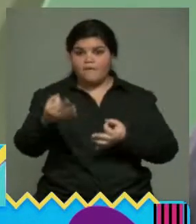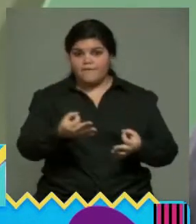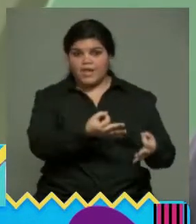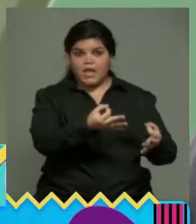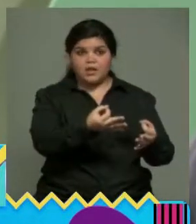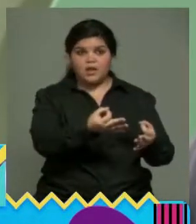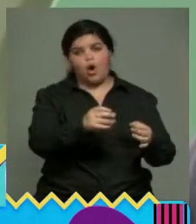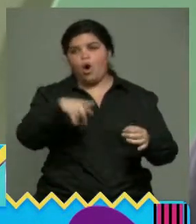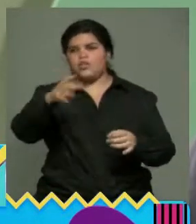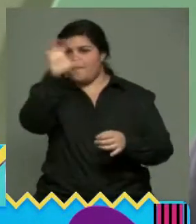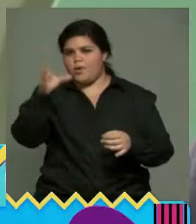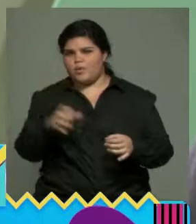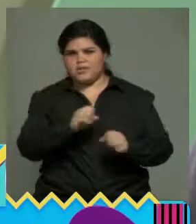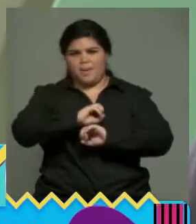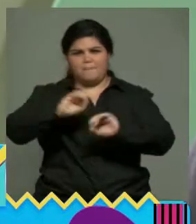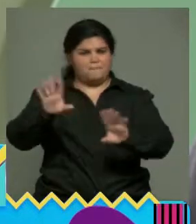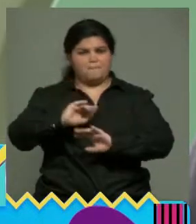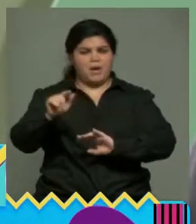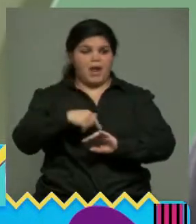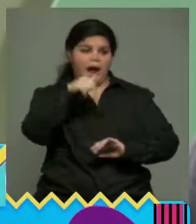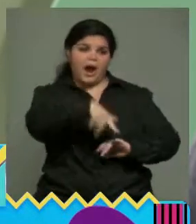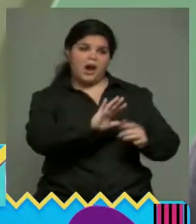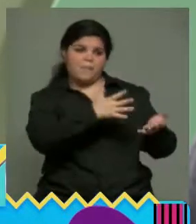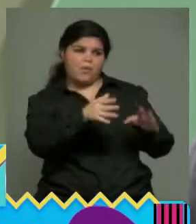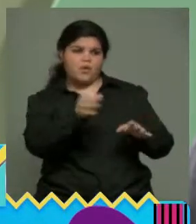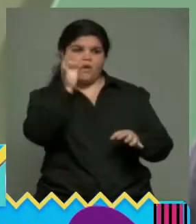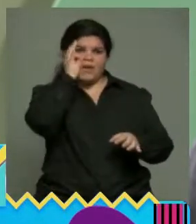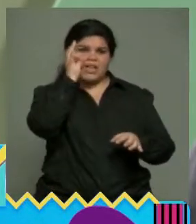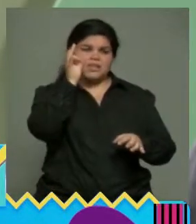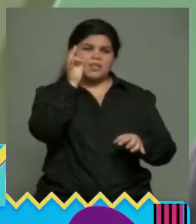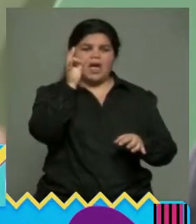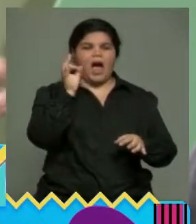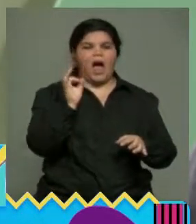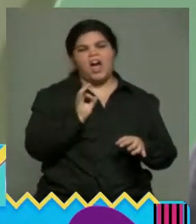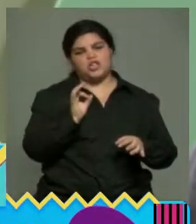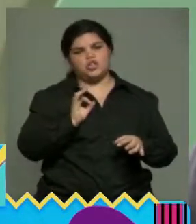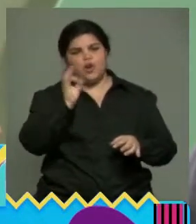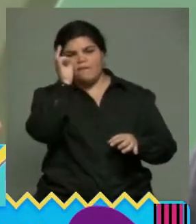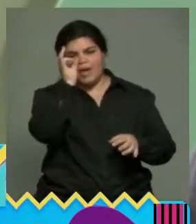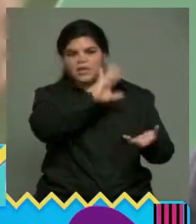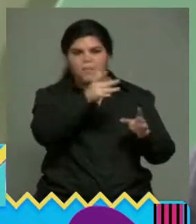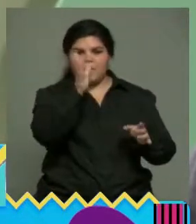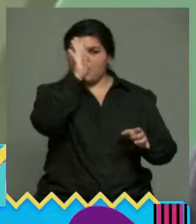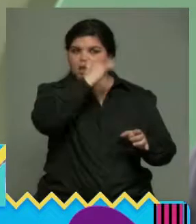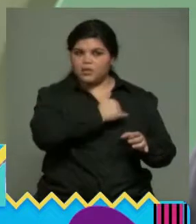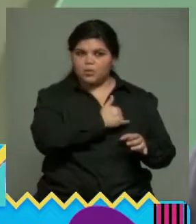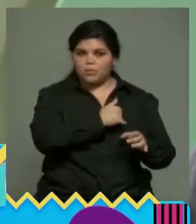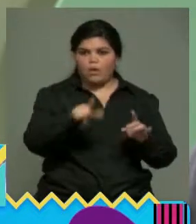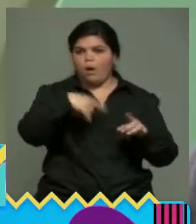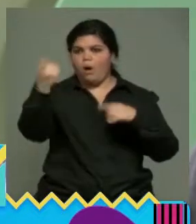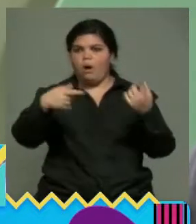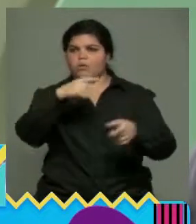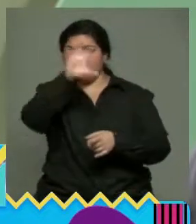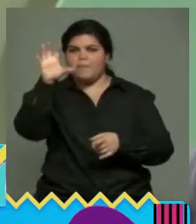otras provincias, el nuestro tiene un promedio de 20 años de antigüedad como máximo, y hay otras provincias que tienen autos,